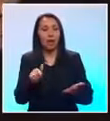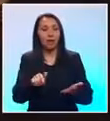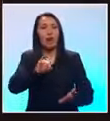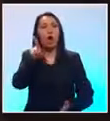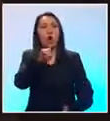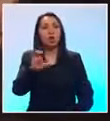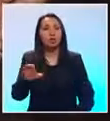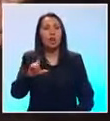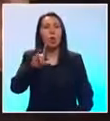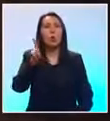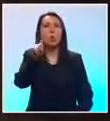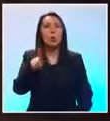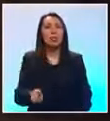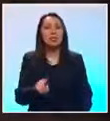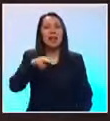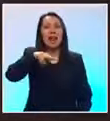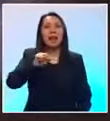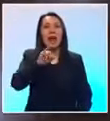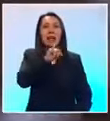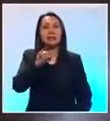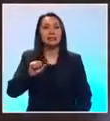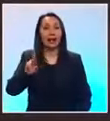José Luis Nazar.